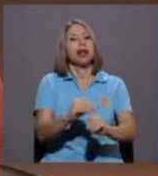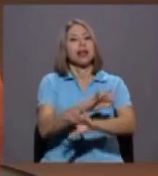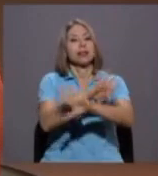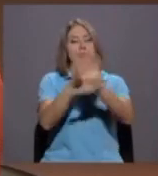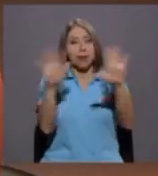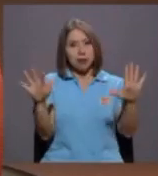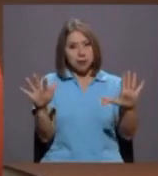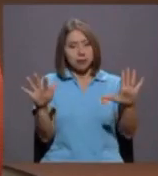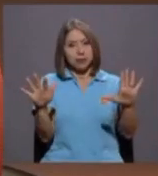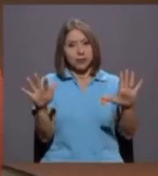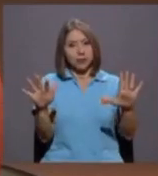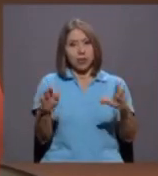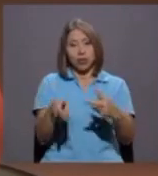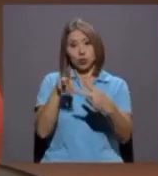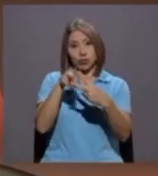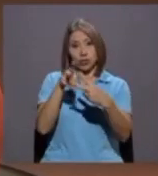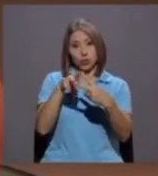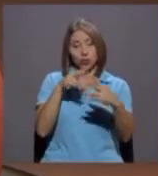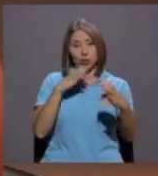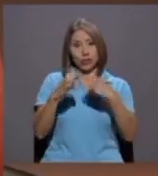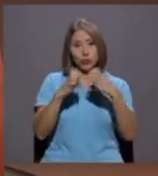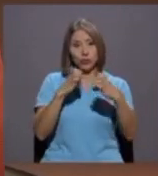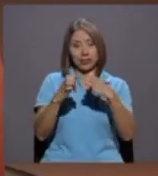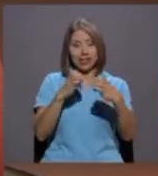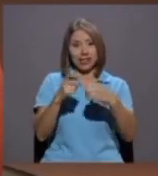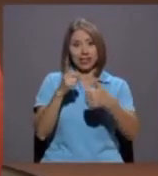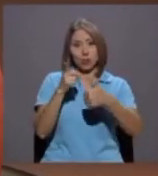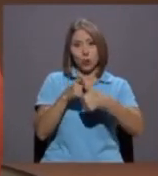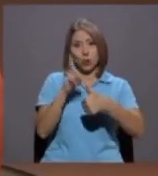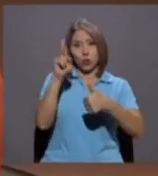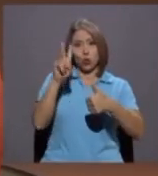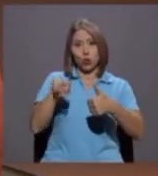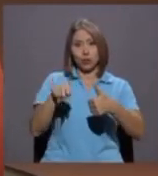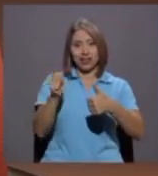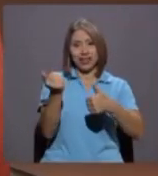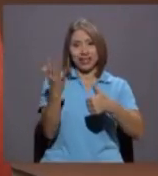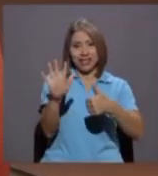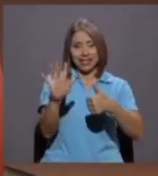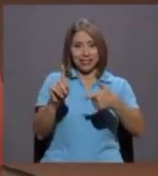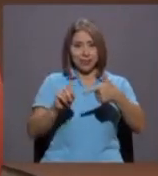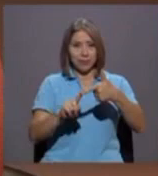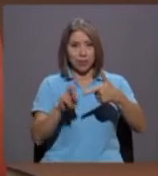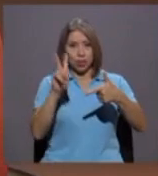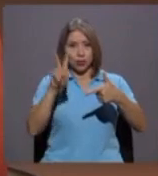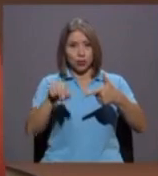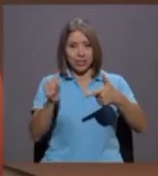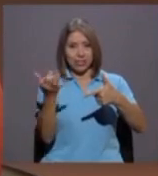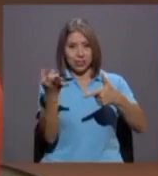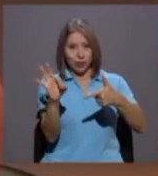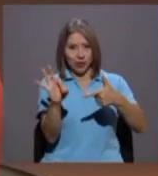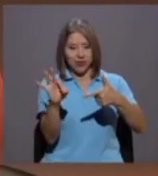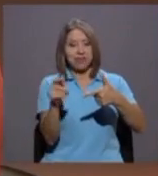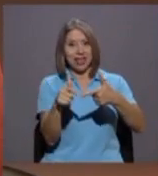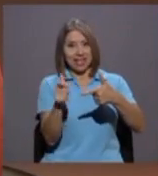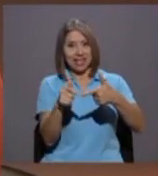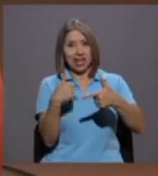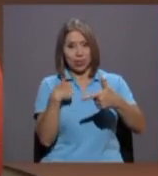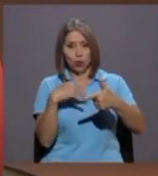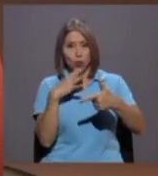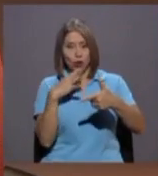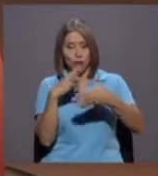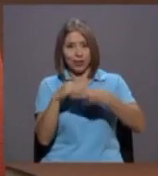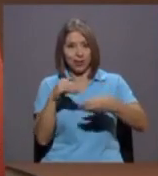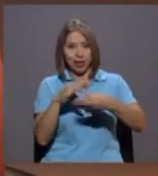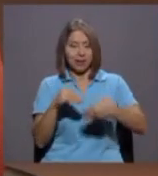Hemos hecho 2 encuestas de transparencia, una en el 2015 y una en el 2019, que es la que le voy a comentar.